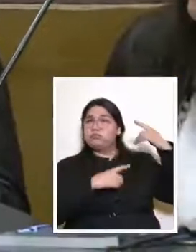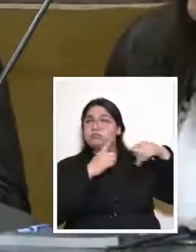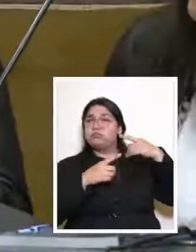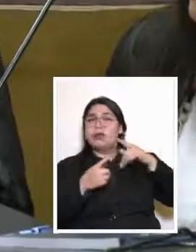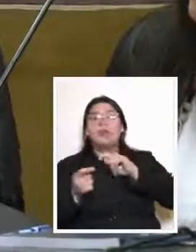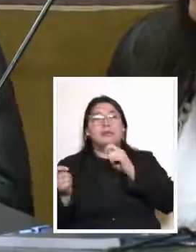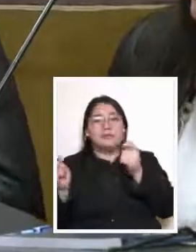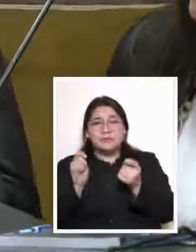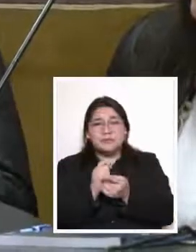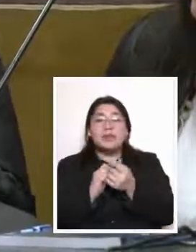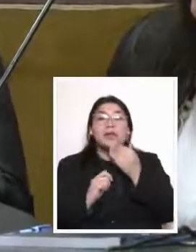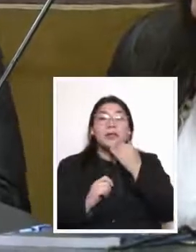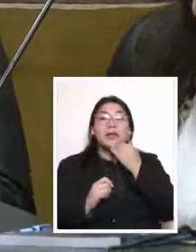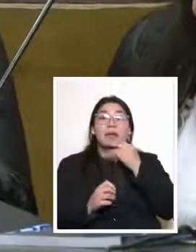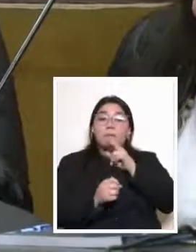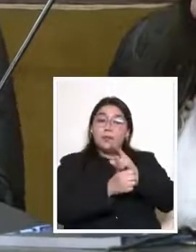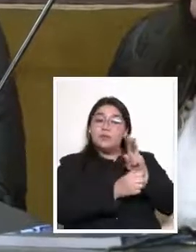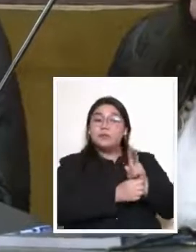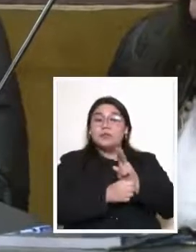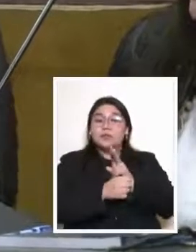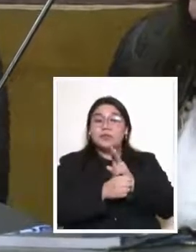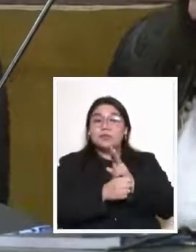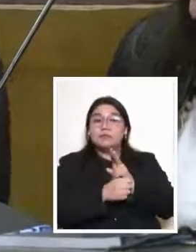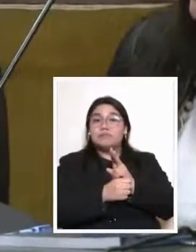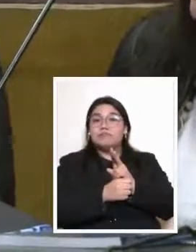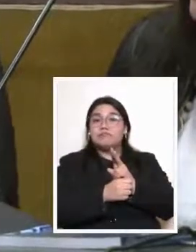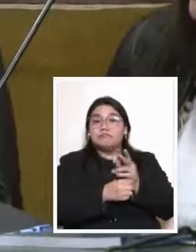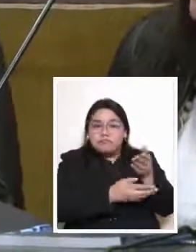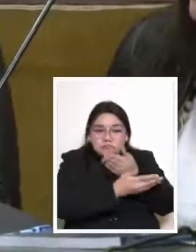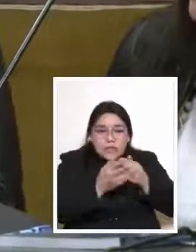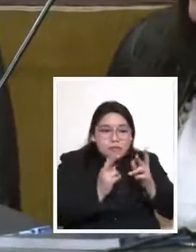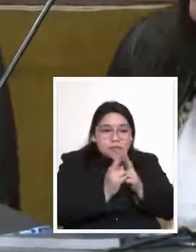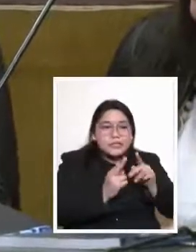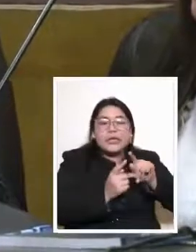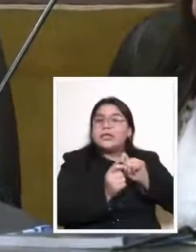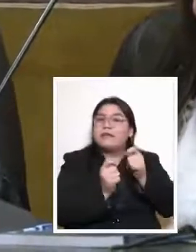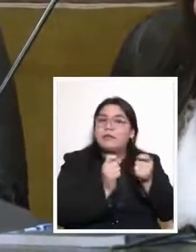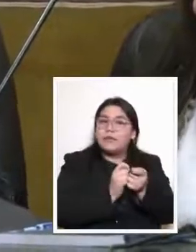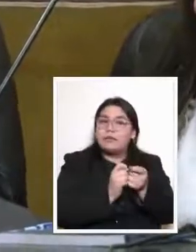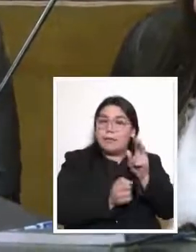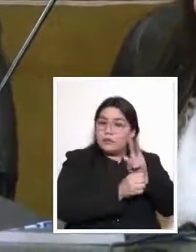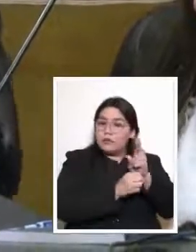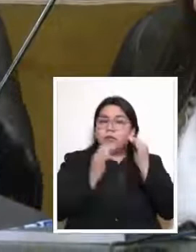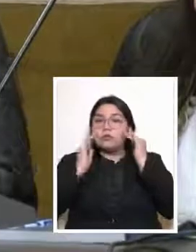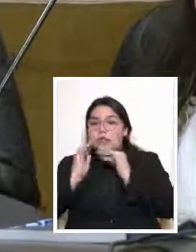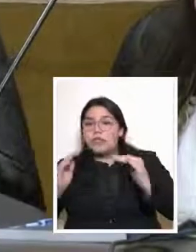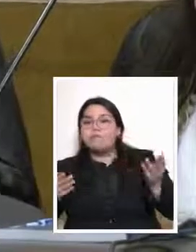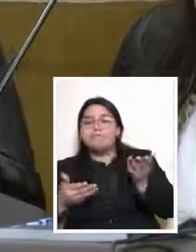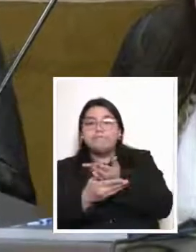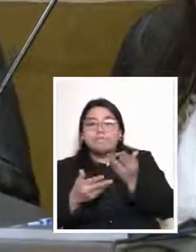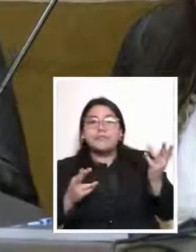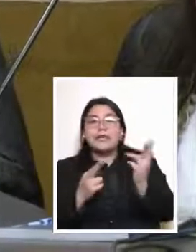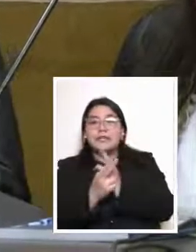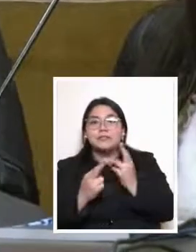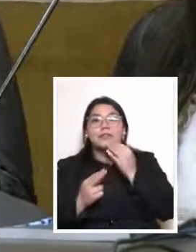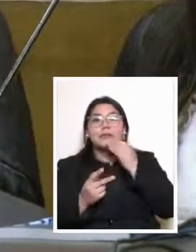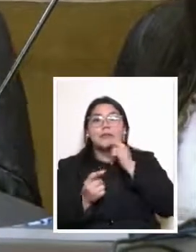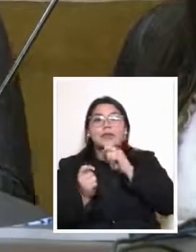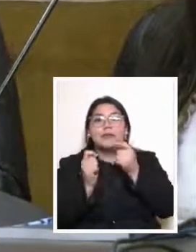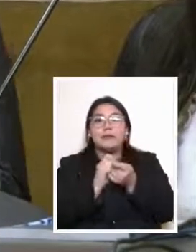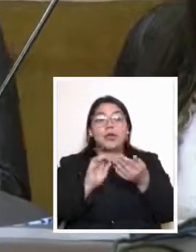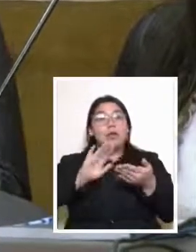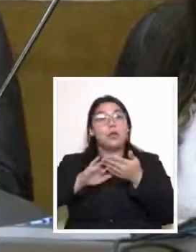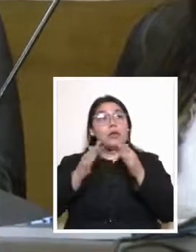relacionales que se tienen entre profesores, entre docentes, niñes, entre la comunidad educativa también. Entender